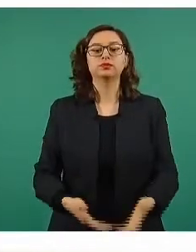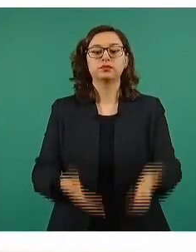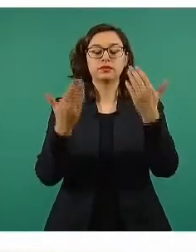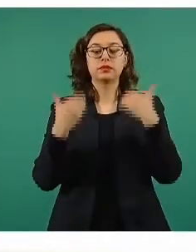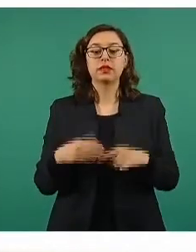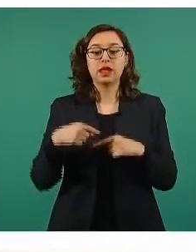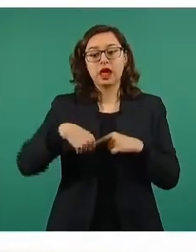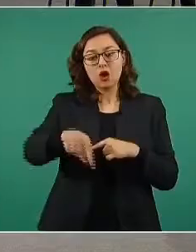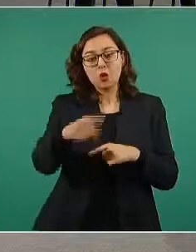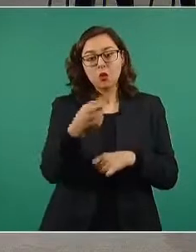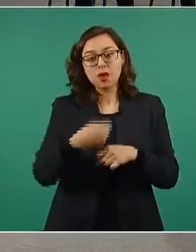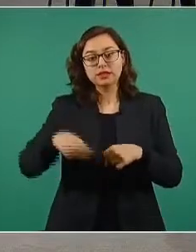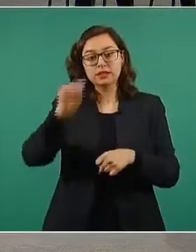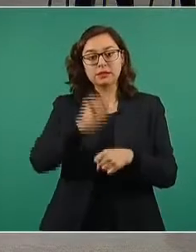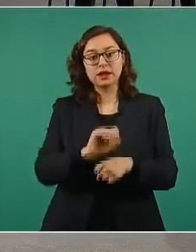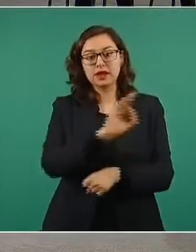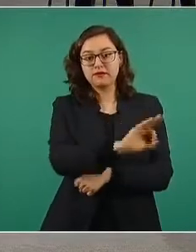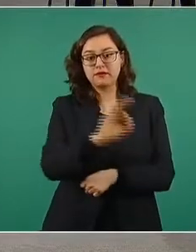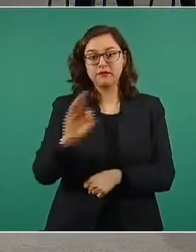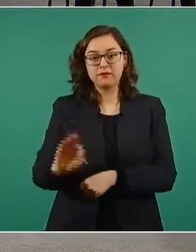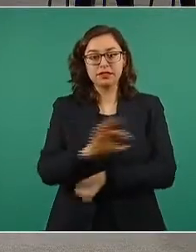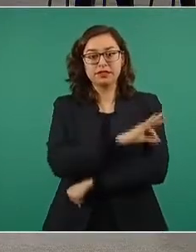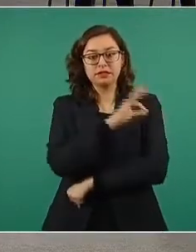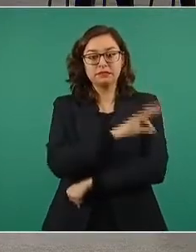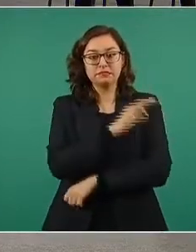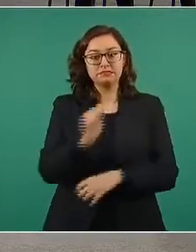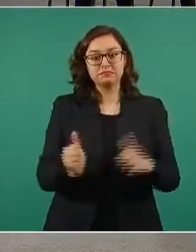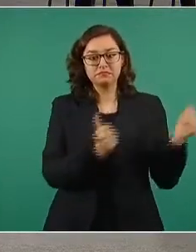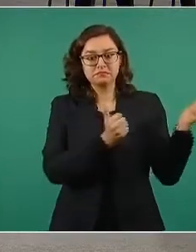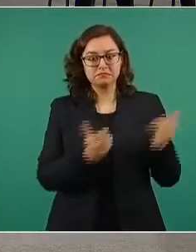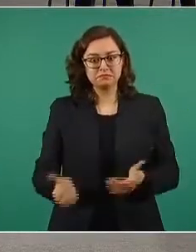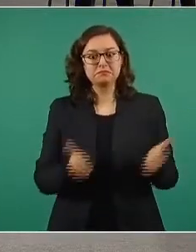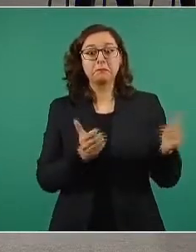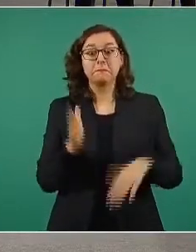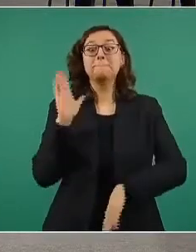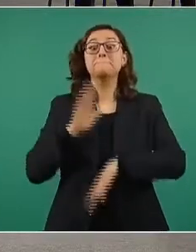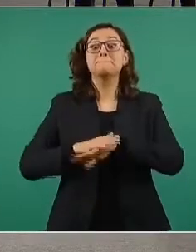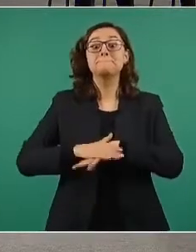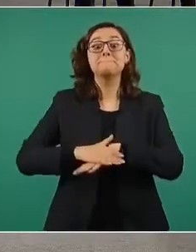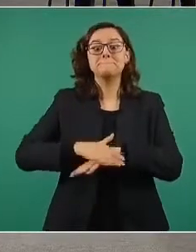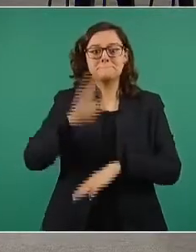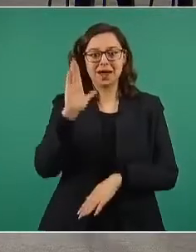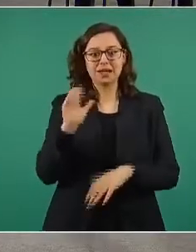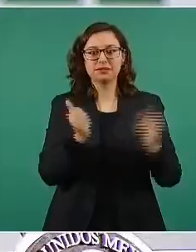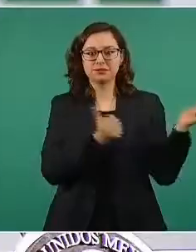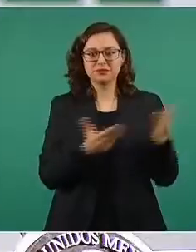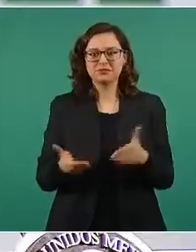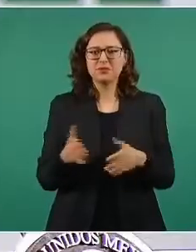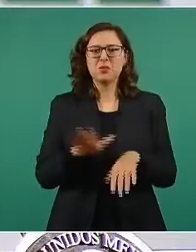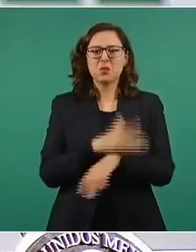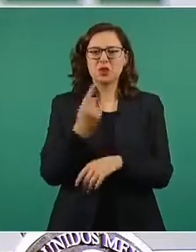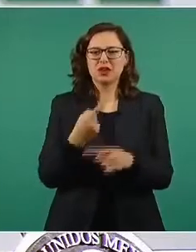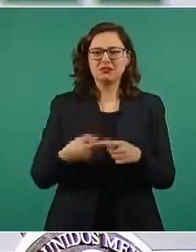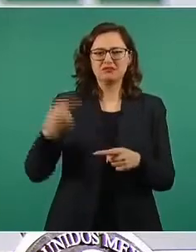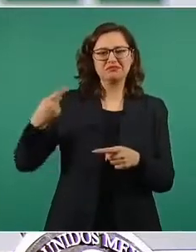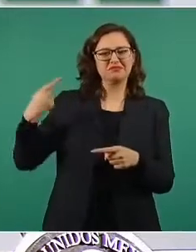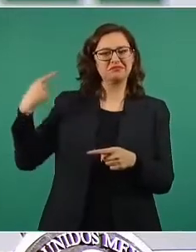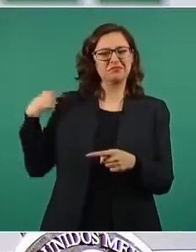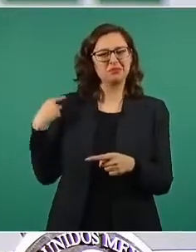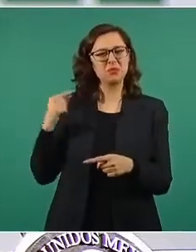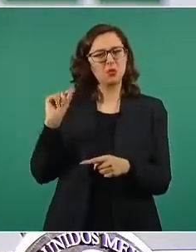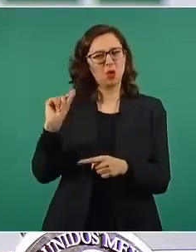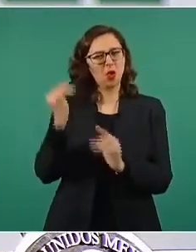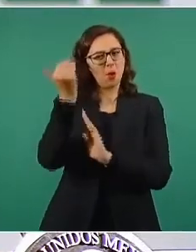calendario semanal, donde vemos una recuperación del abastecimiento que había tenido cierta reducción en las